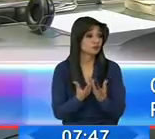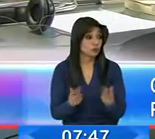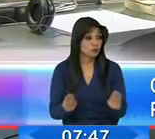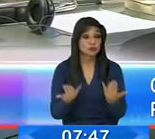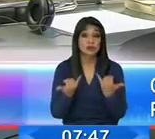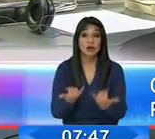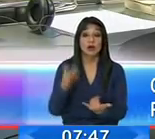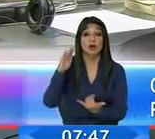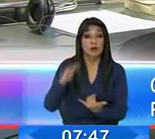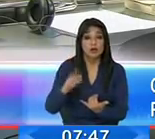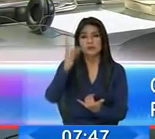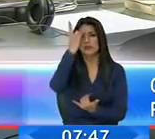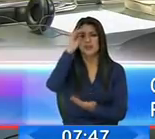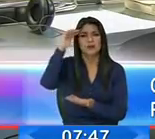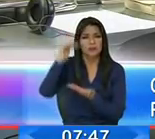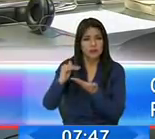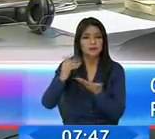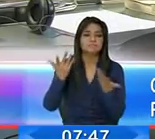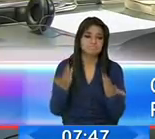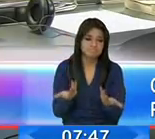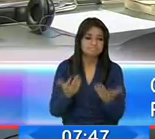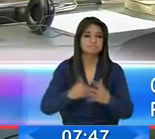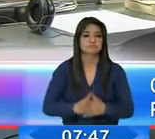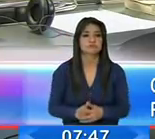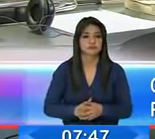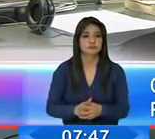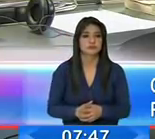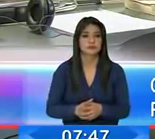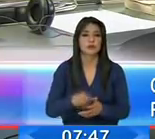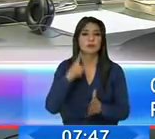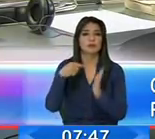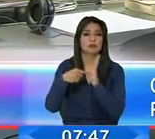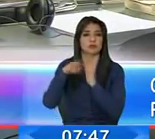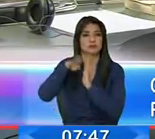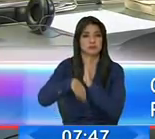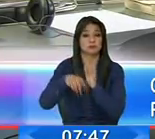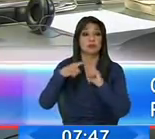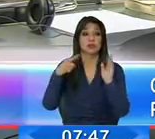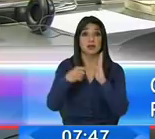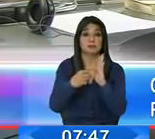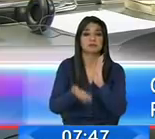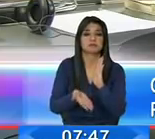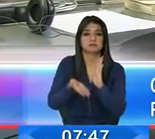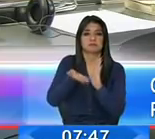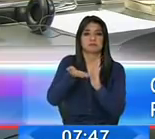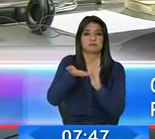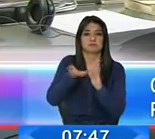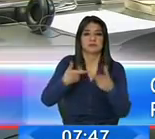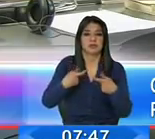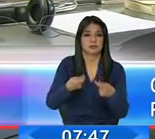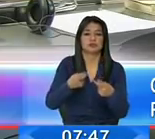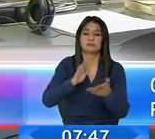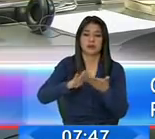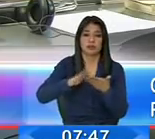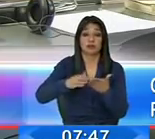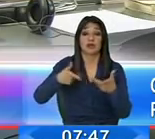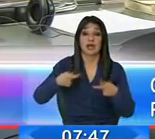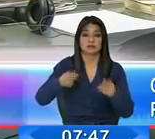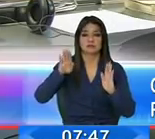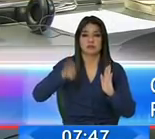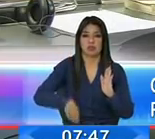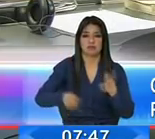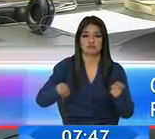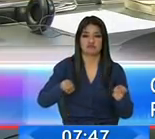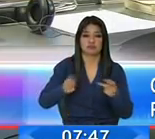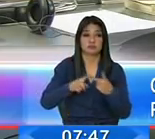momento? Yo creo que hay varias maneras. La una, por supuesto, reducir aún más los gastos. La otra, tratar de que